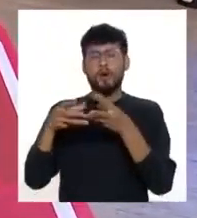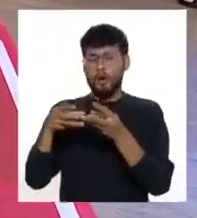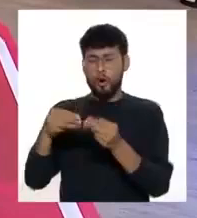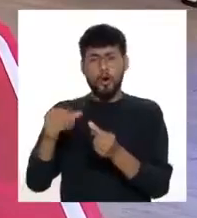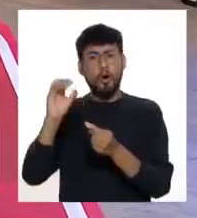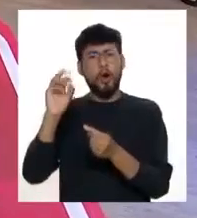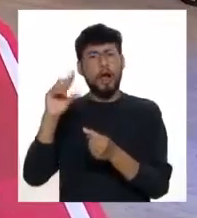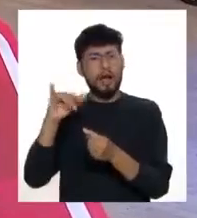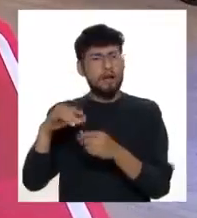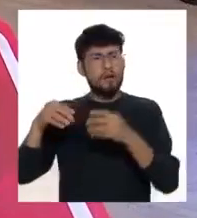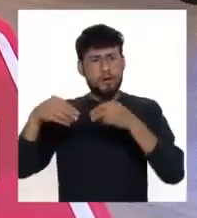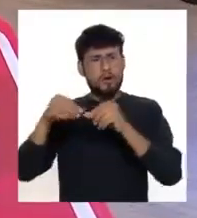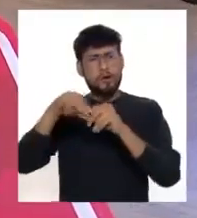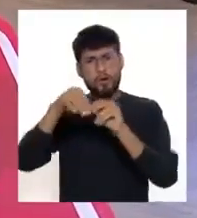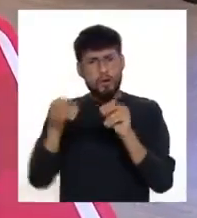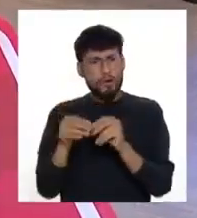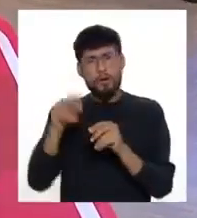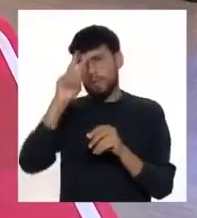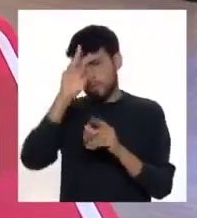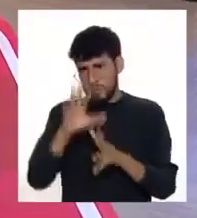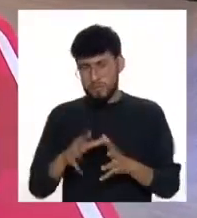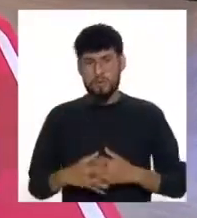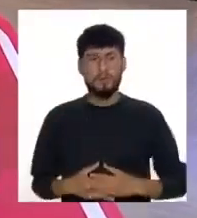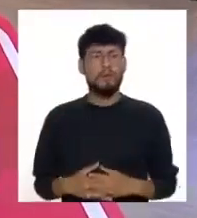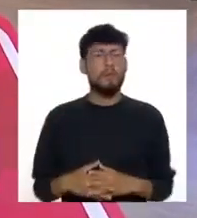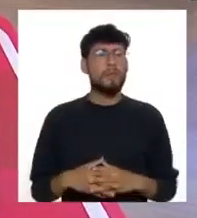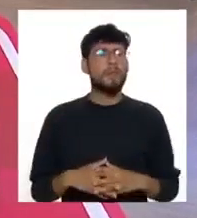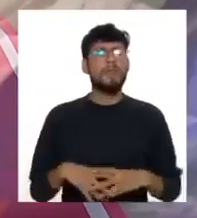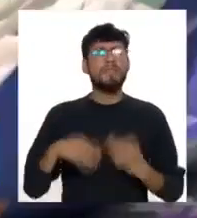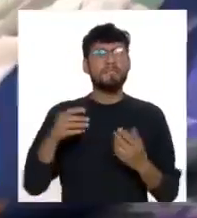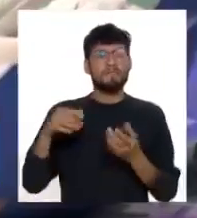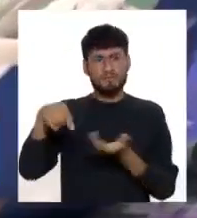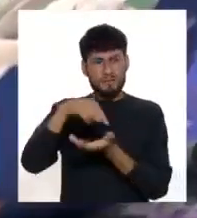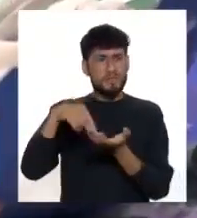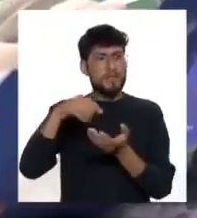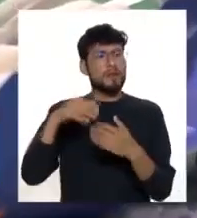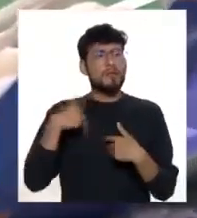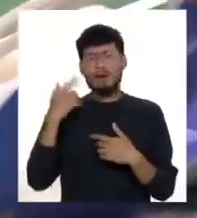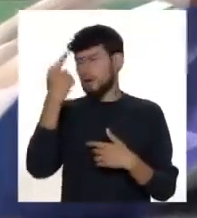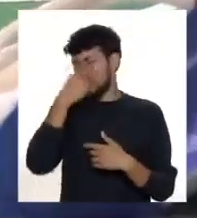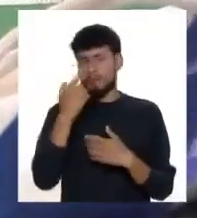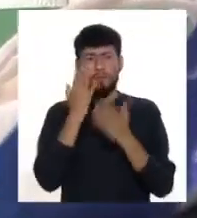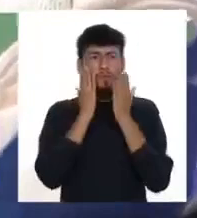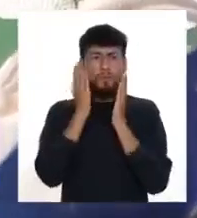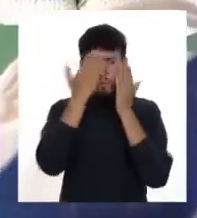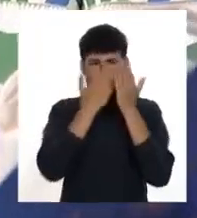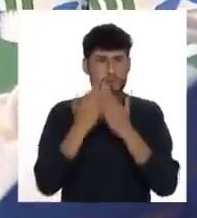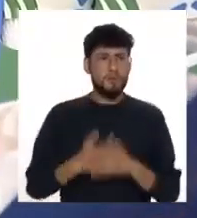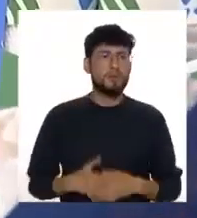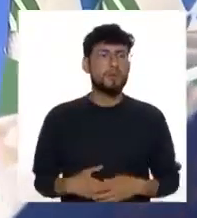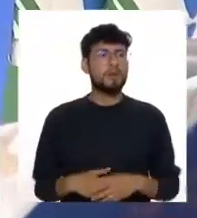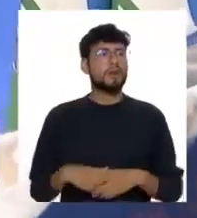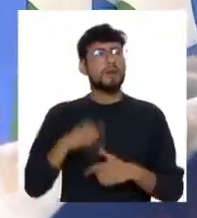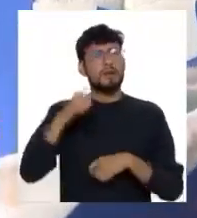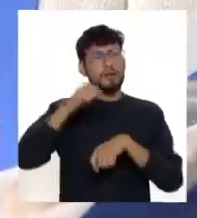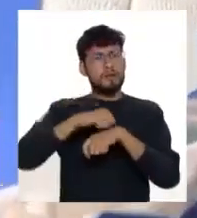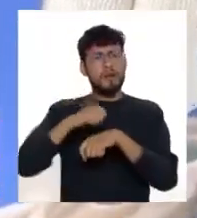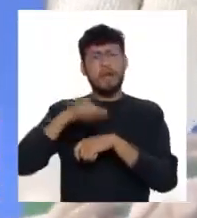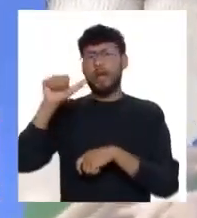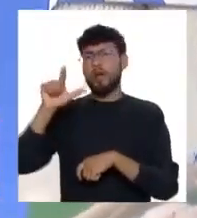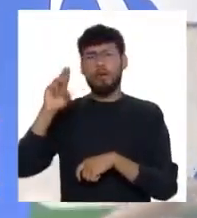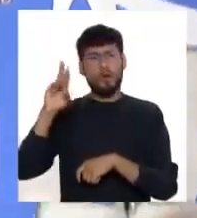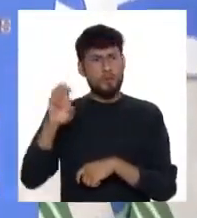orgánico Las toallitas algón orgánico peruano este discos para limpieza facial de algón orgánic Esa es la piedrita de